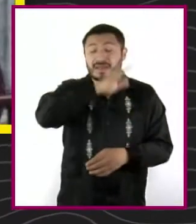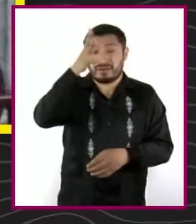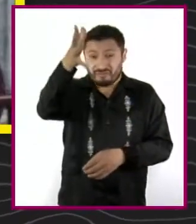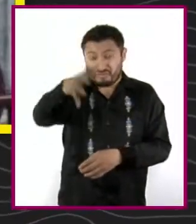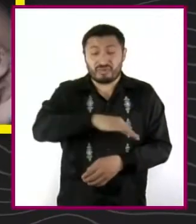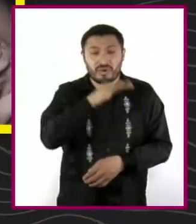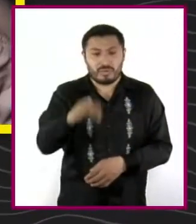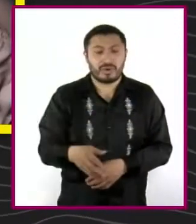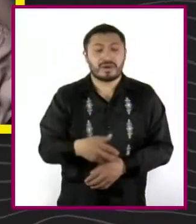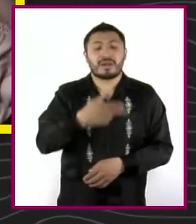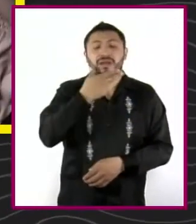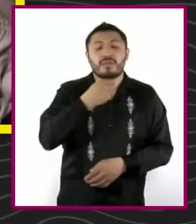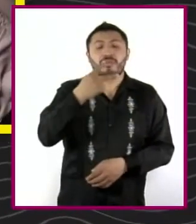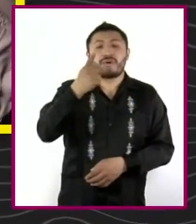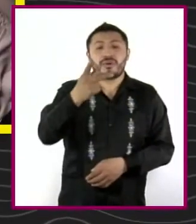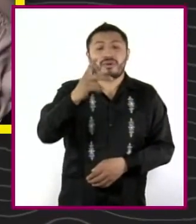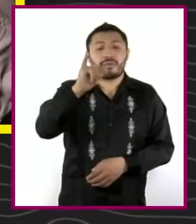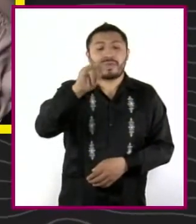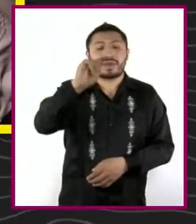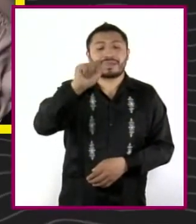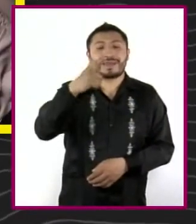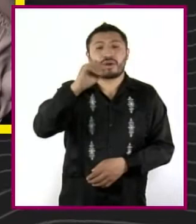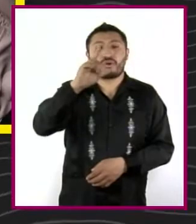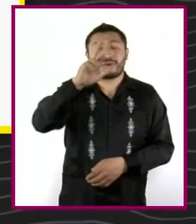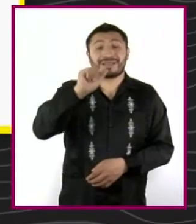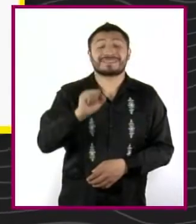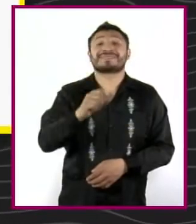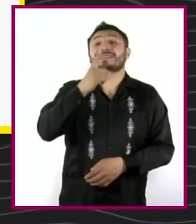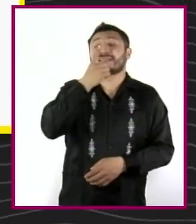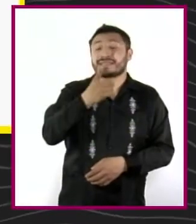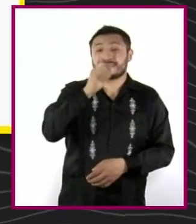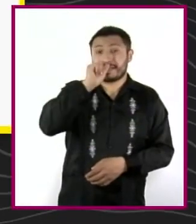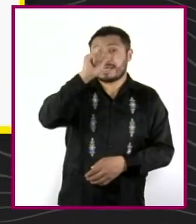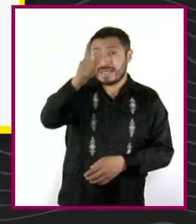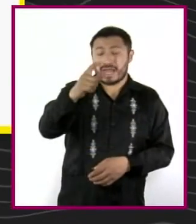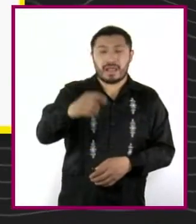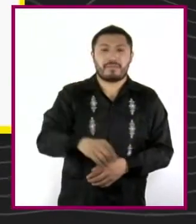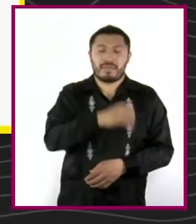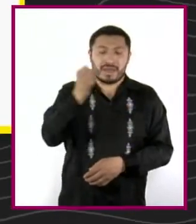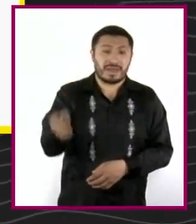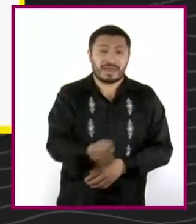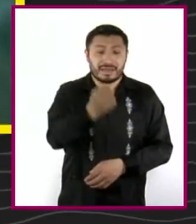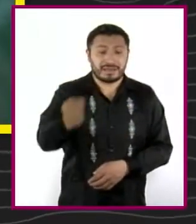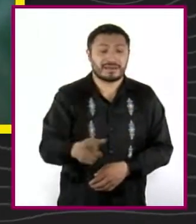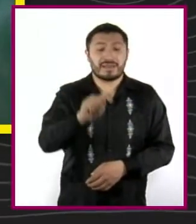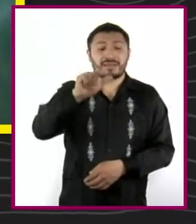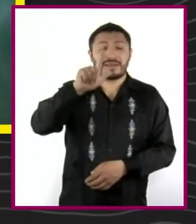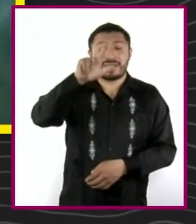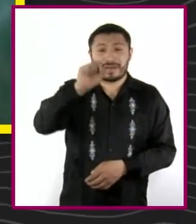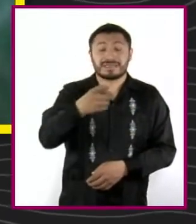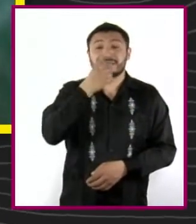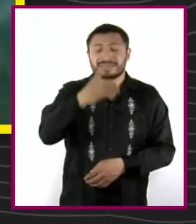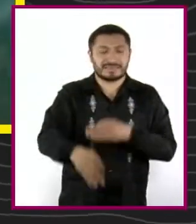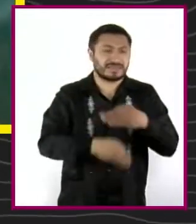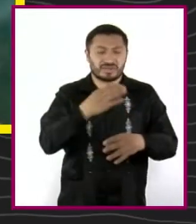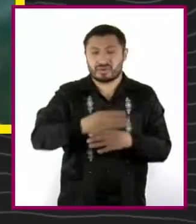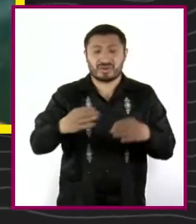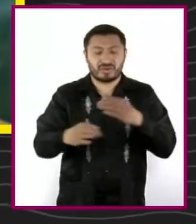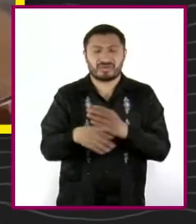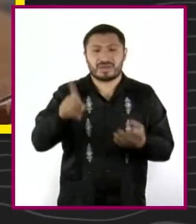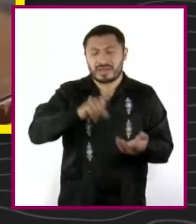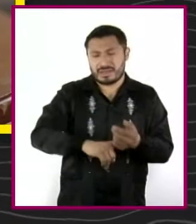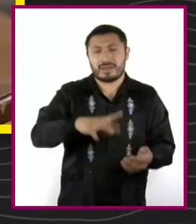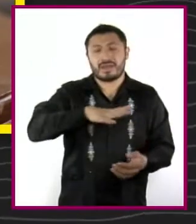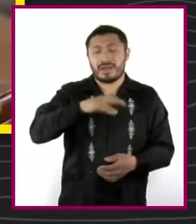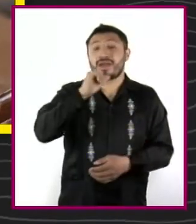Pitágoras sostuvo que el alma era inmortal. Tales de Mileto decía que todos los objetos tenían un